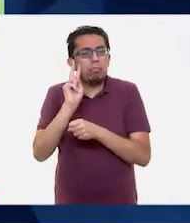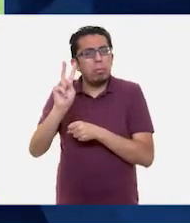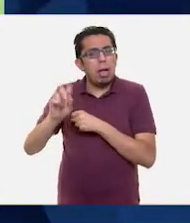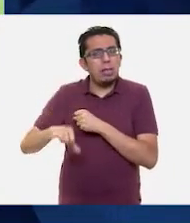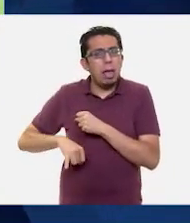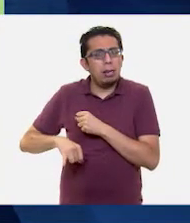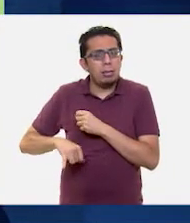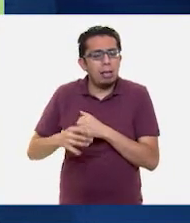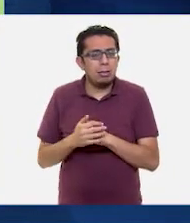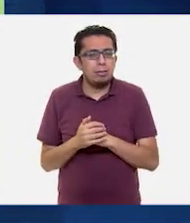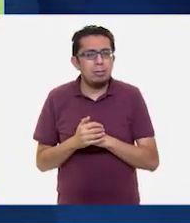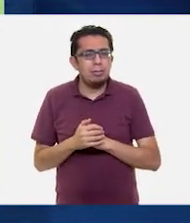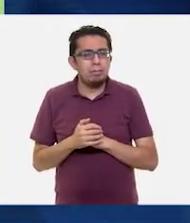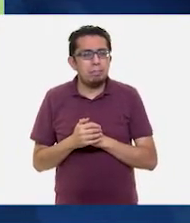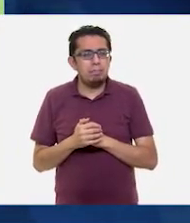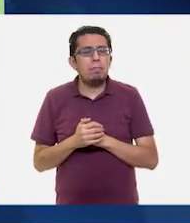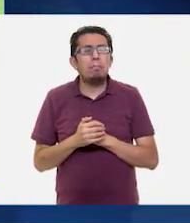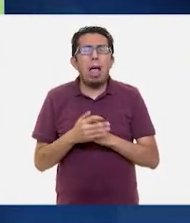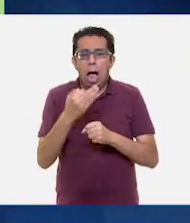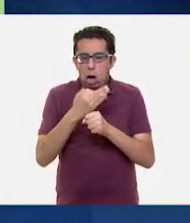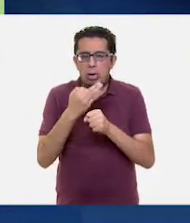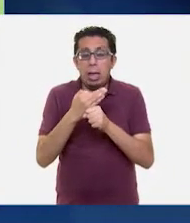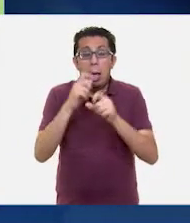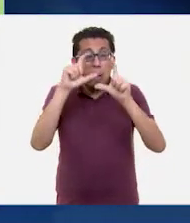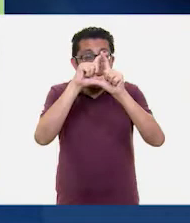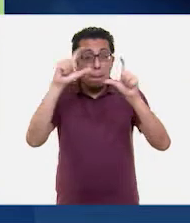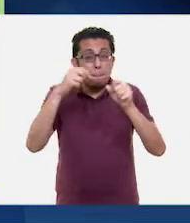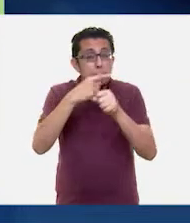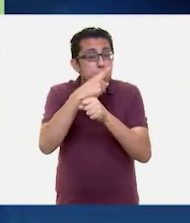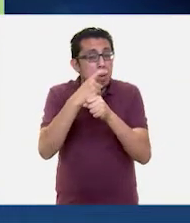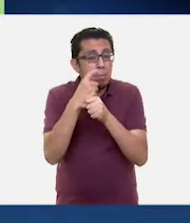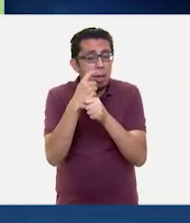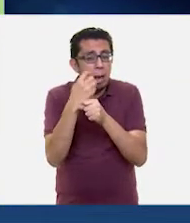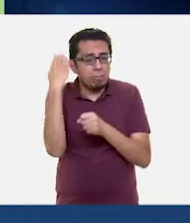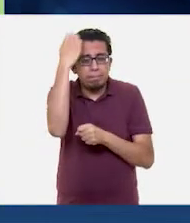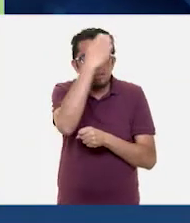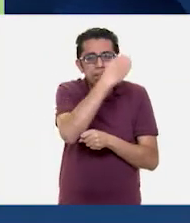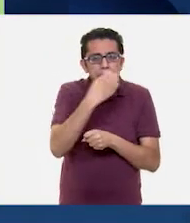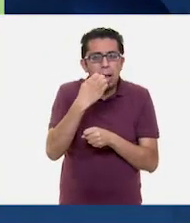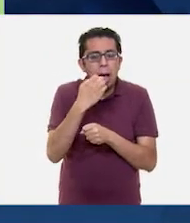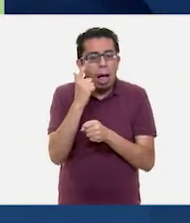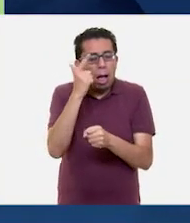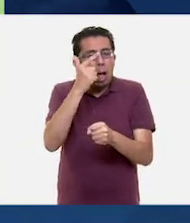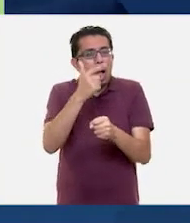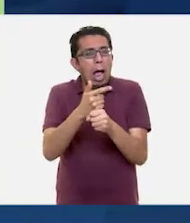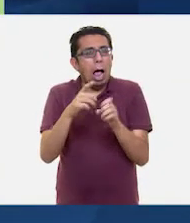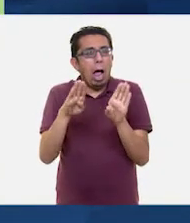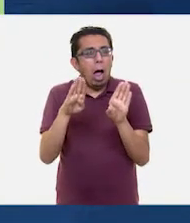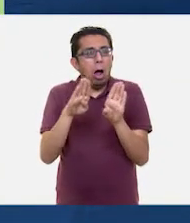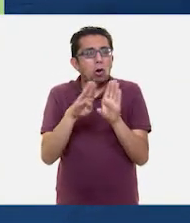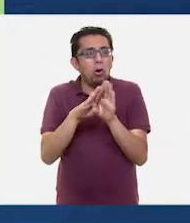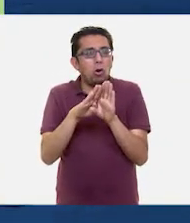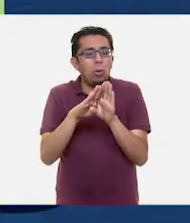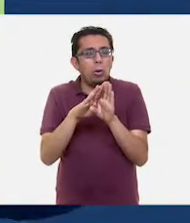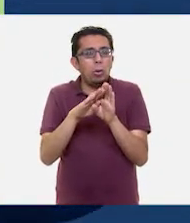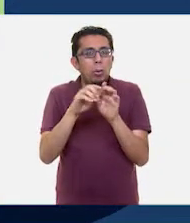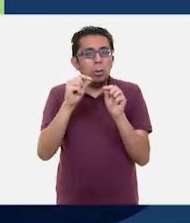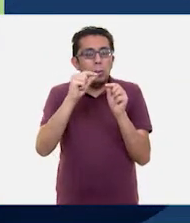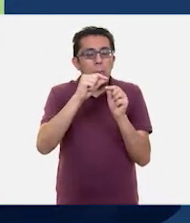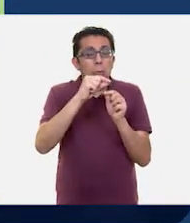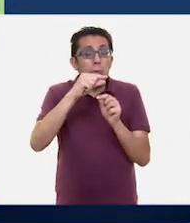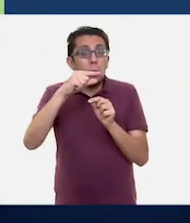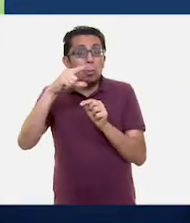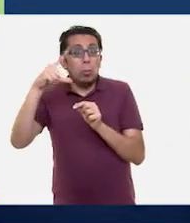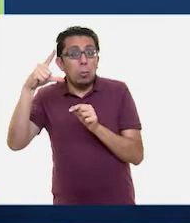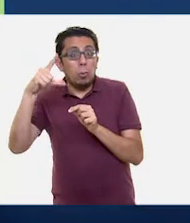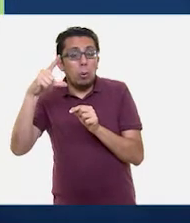Los invito a analizar la primera sucesión y a encontrar la regularidad con la que va creciendo cada término, tanto